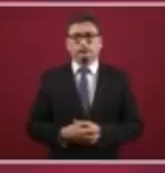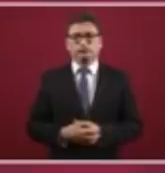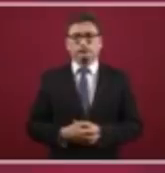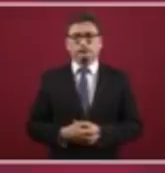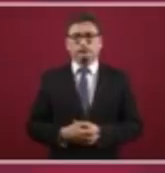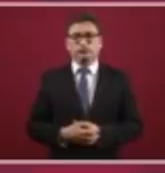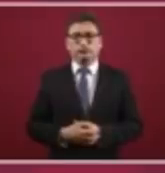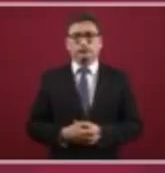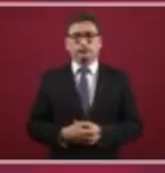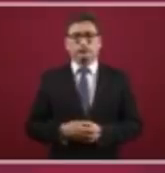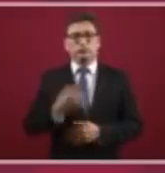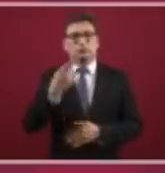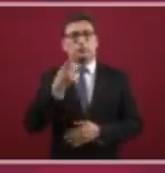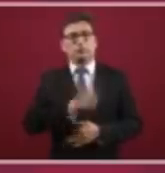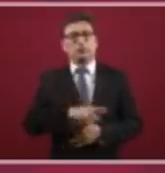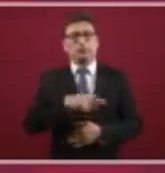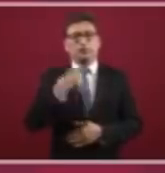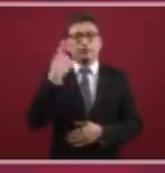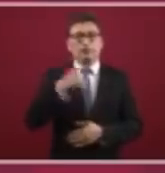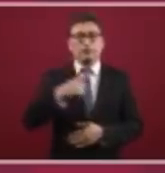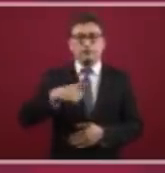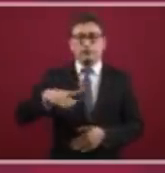determinada política